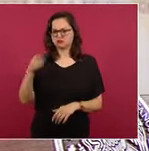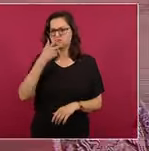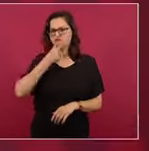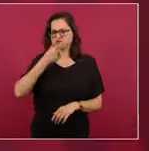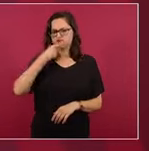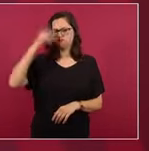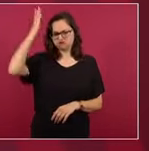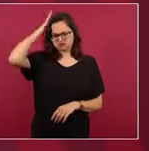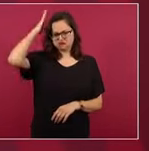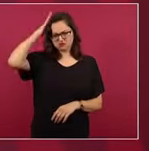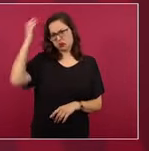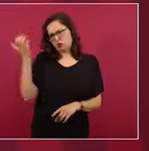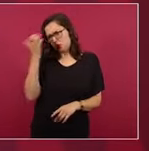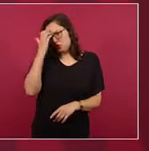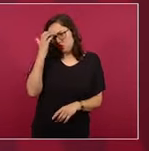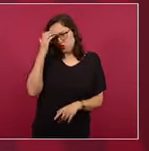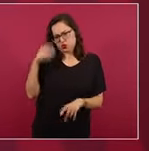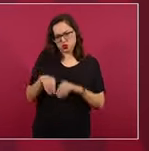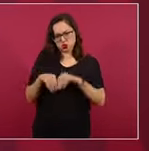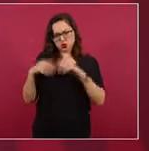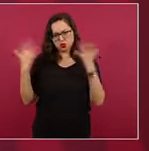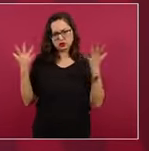visto desde hace